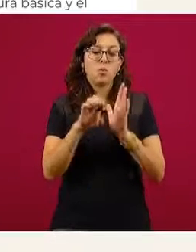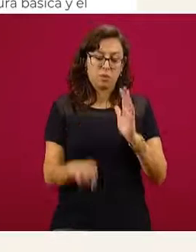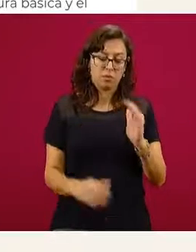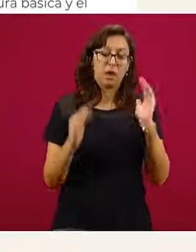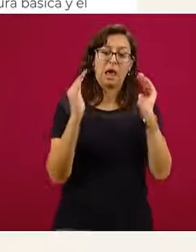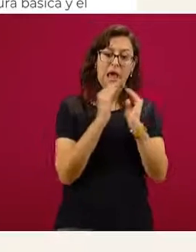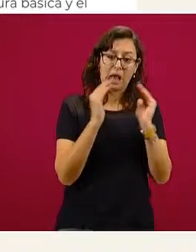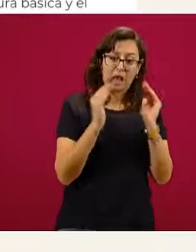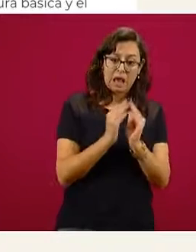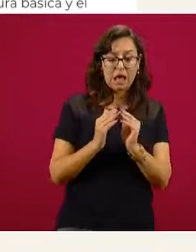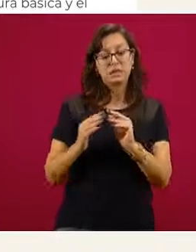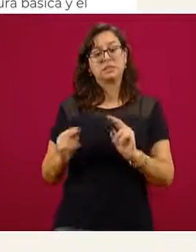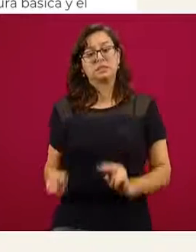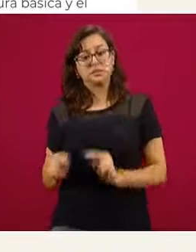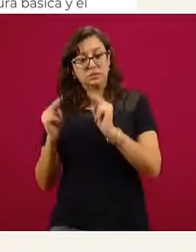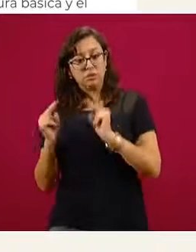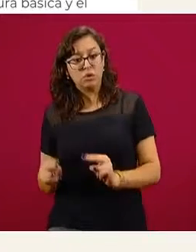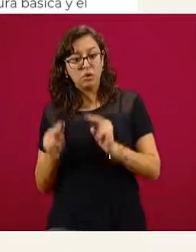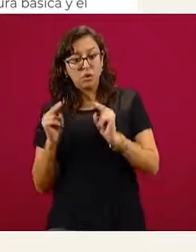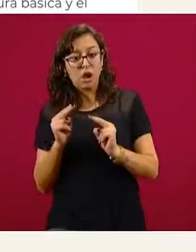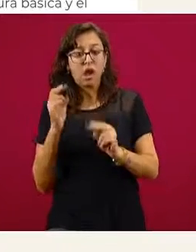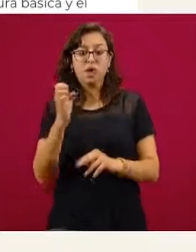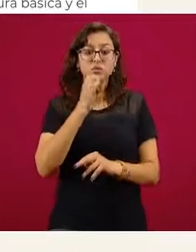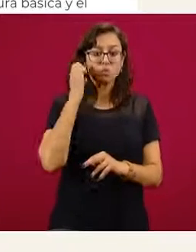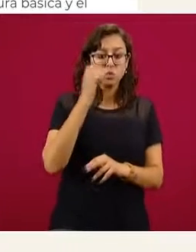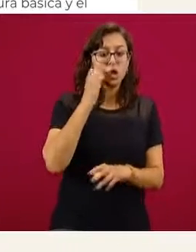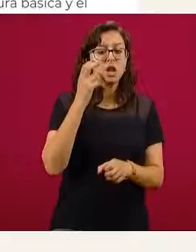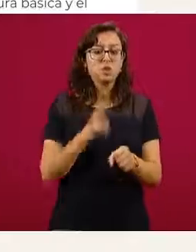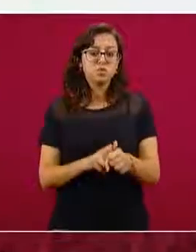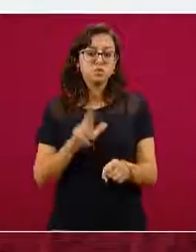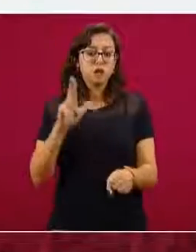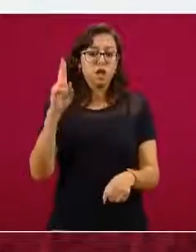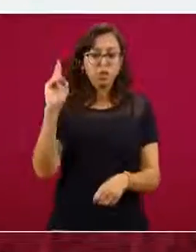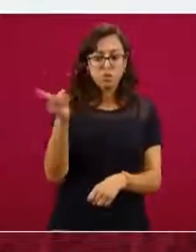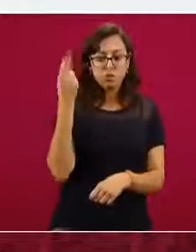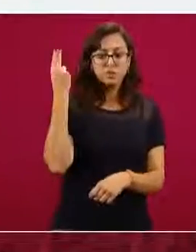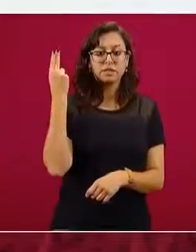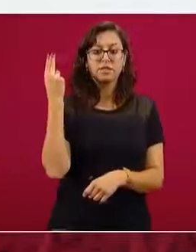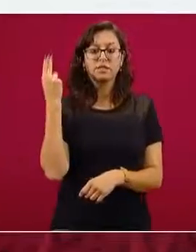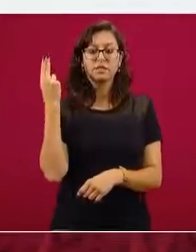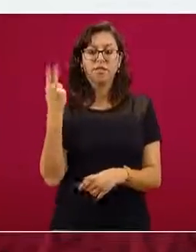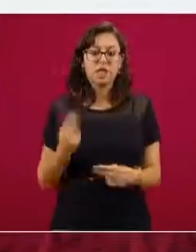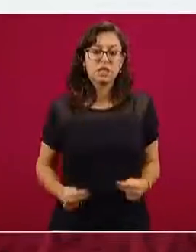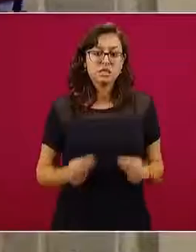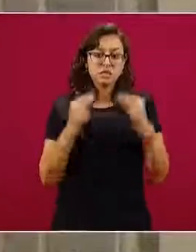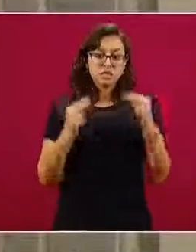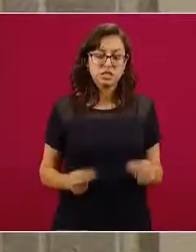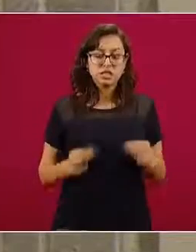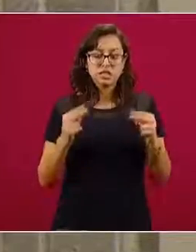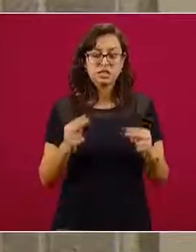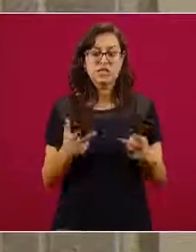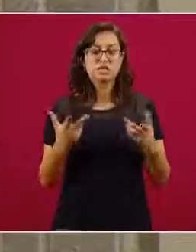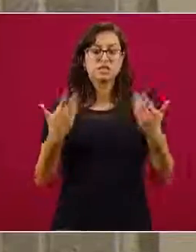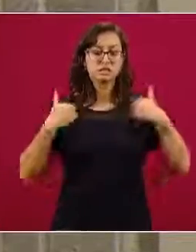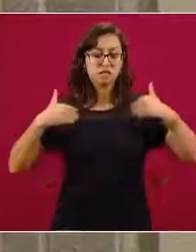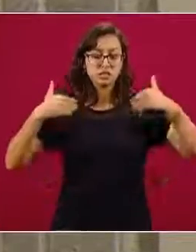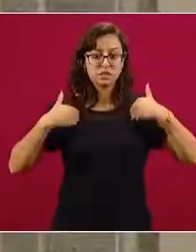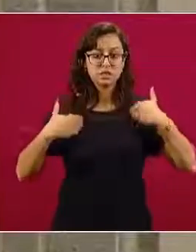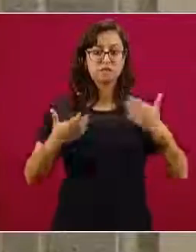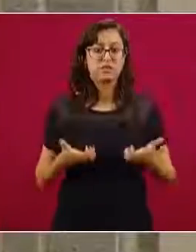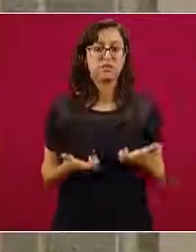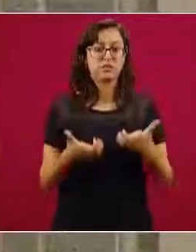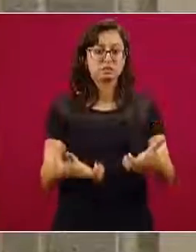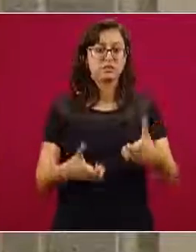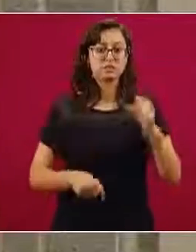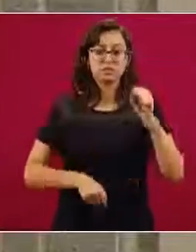vivienda, podemos tener abasto, podemos tener escuelas, hospitales, universidades, comercio, espacio público,